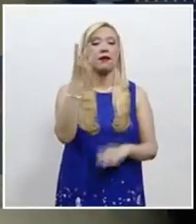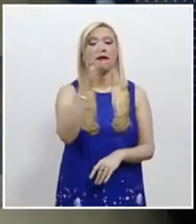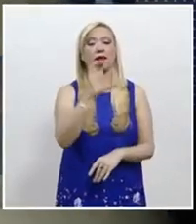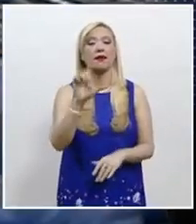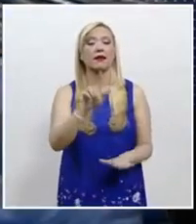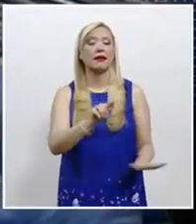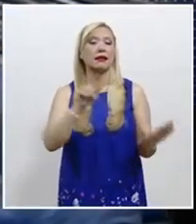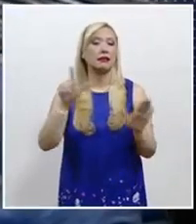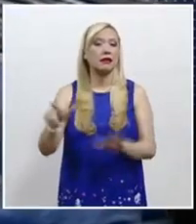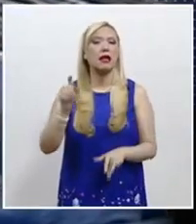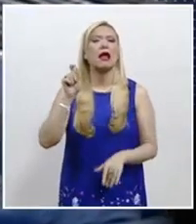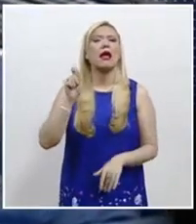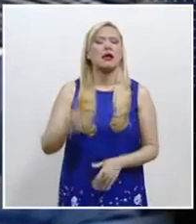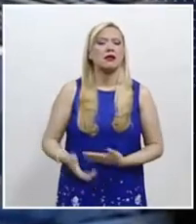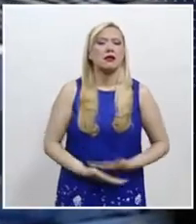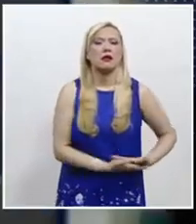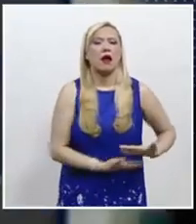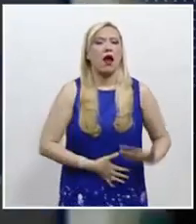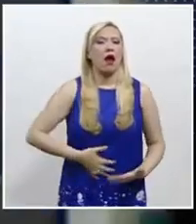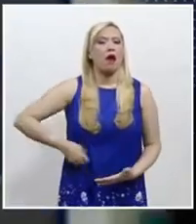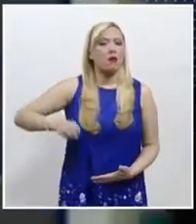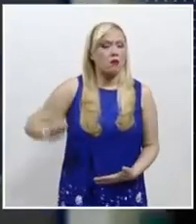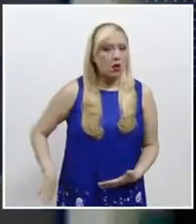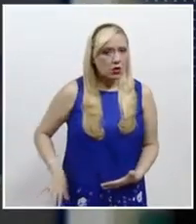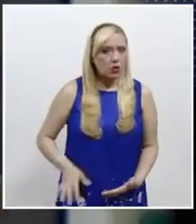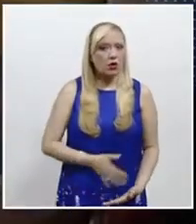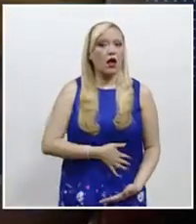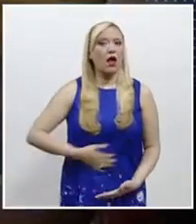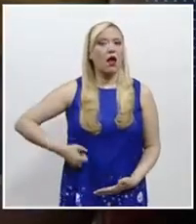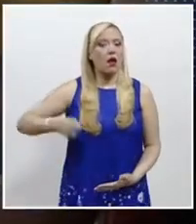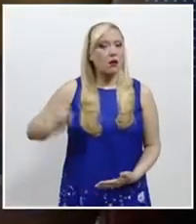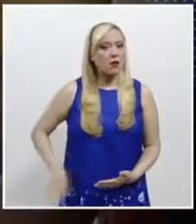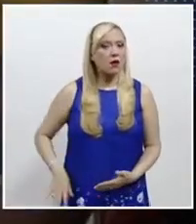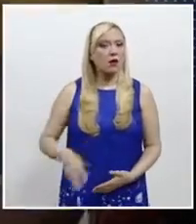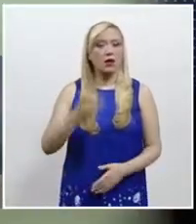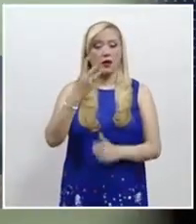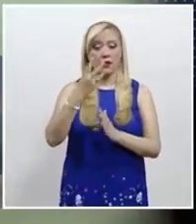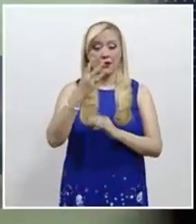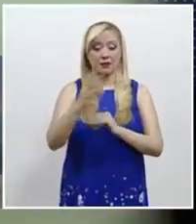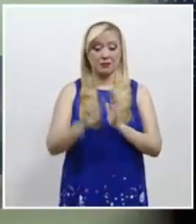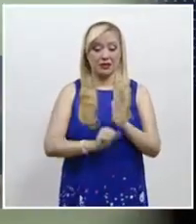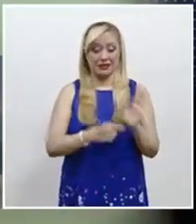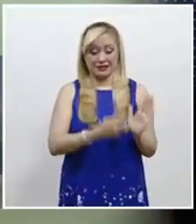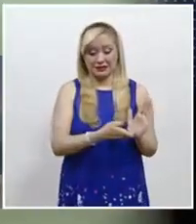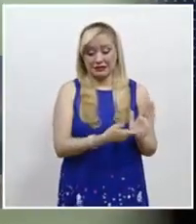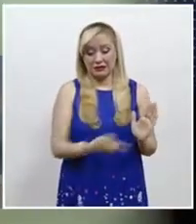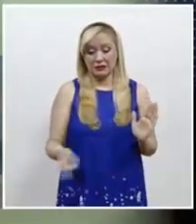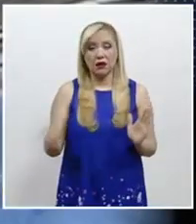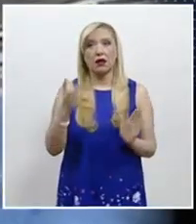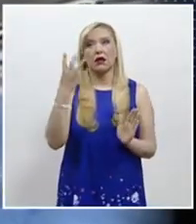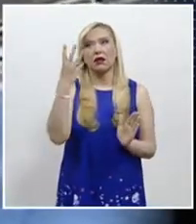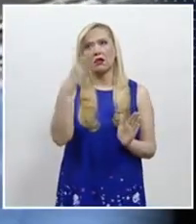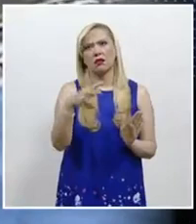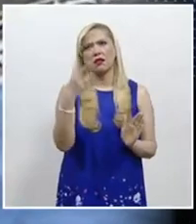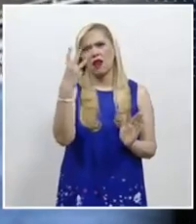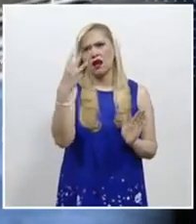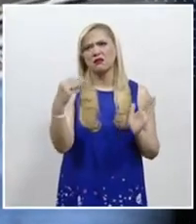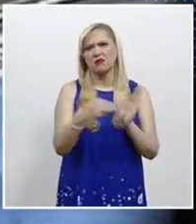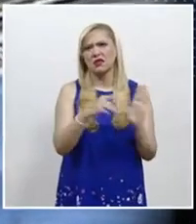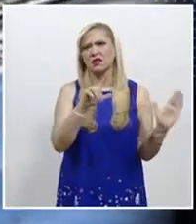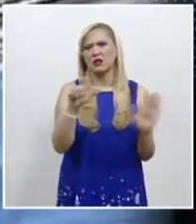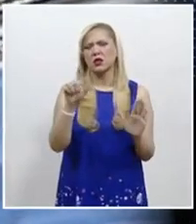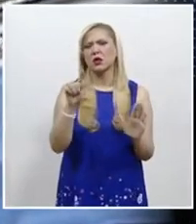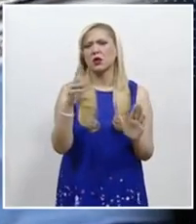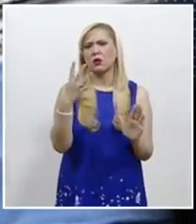55.377 procedimientos de interrupción legal del embarazo, mientras que en el primer trimestre del año se efectuaron 3.764. El servicio